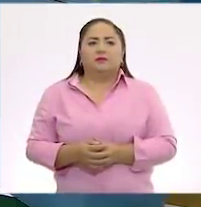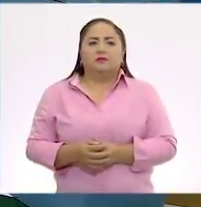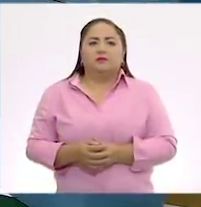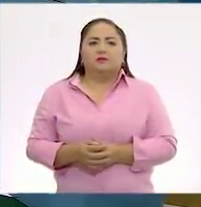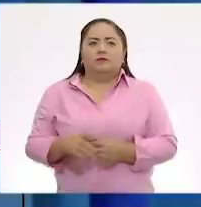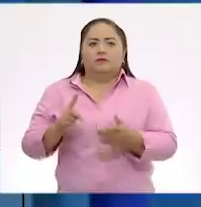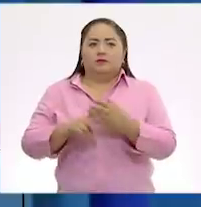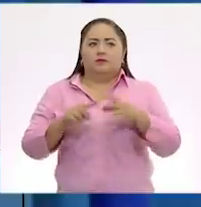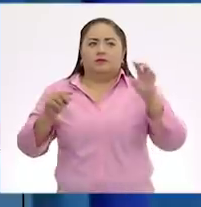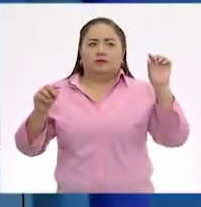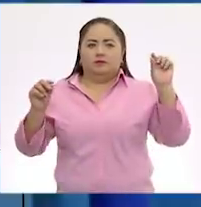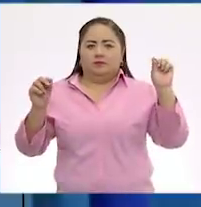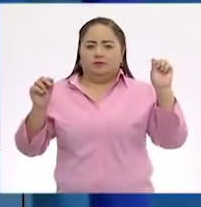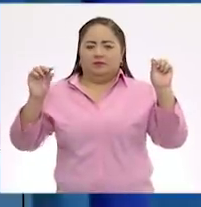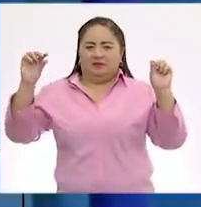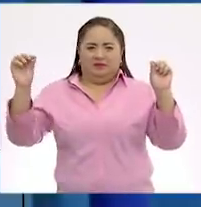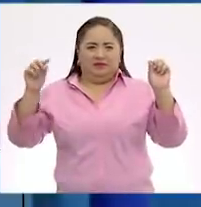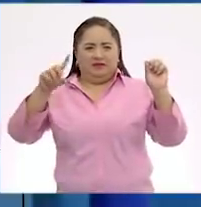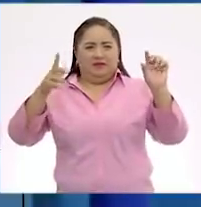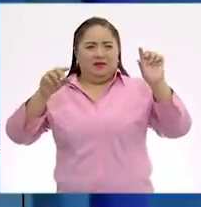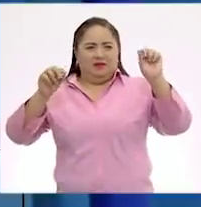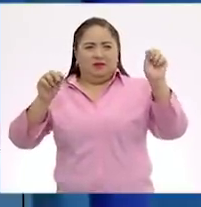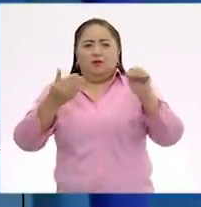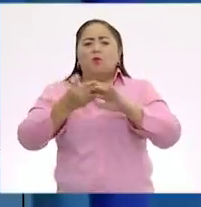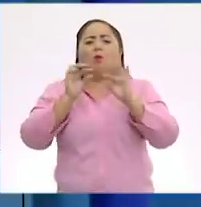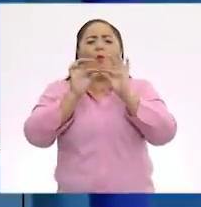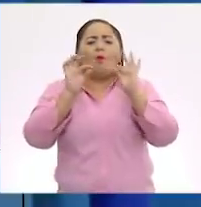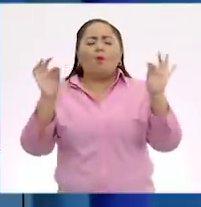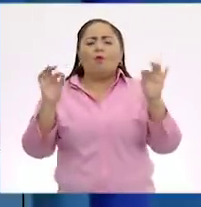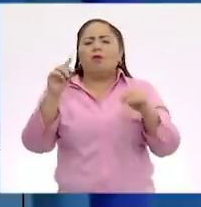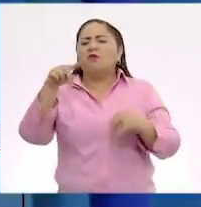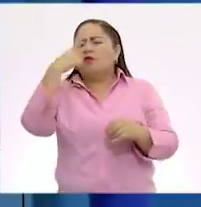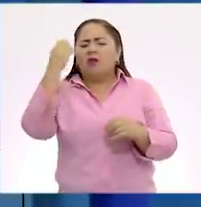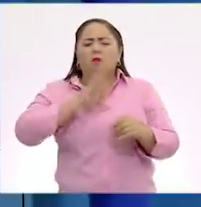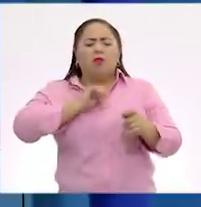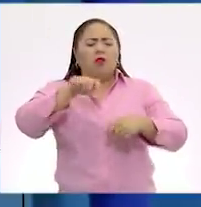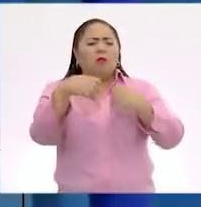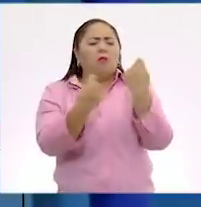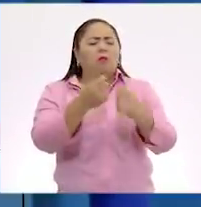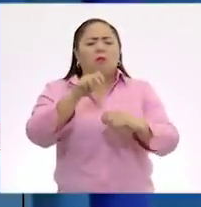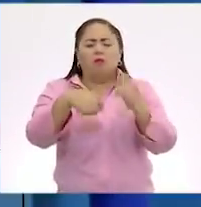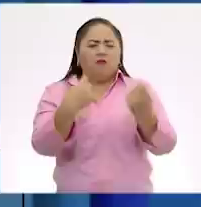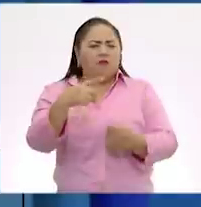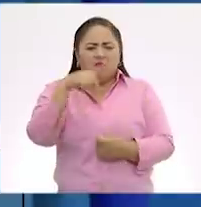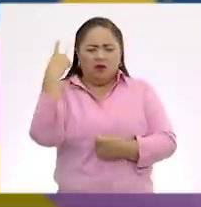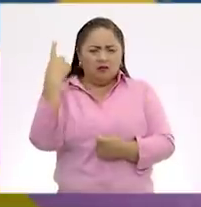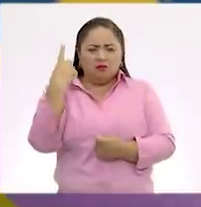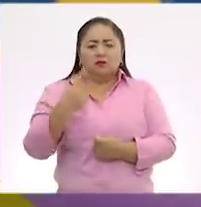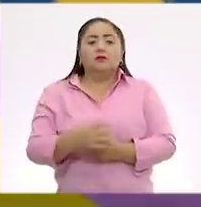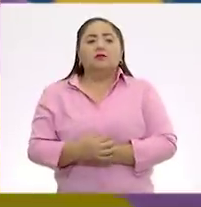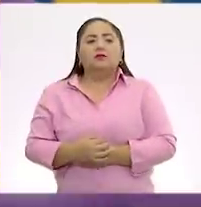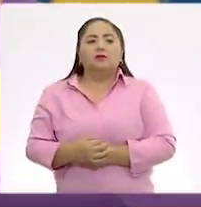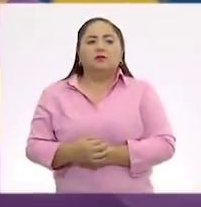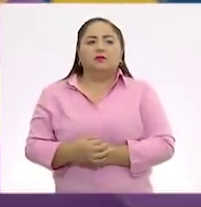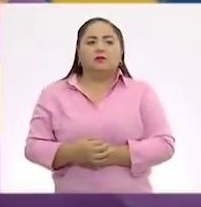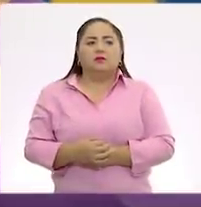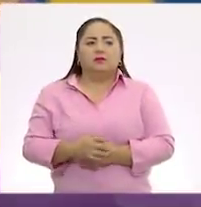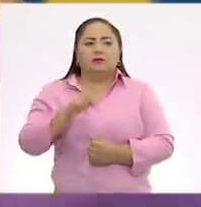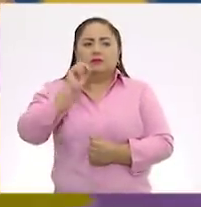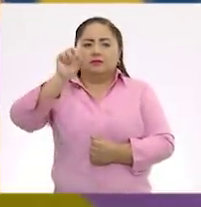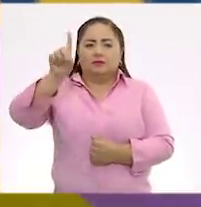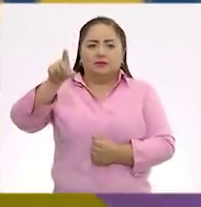extremo del alambre con nuestros dedos, que es un alambre muy delgado y se puede moldear sin problema con las manos, vamos a hacer un